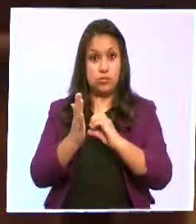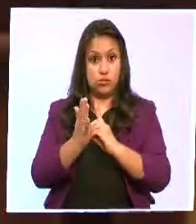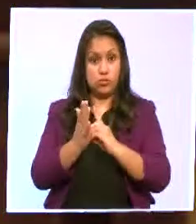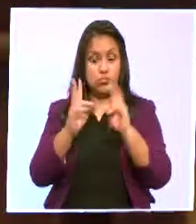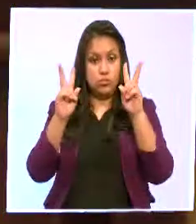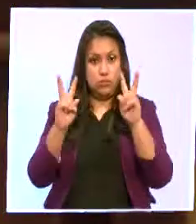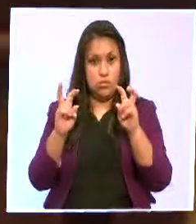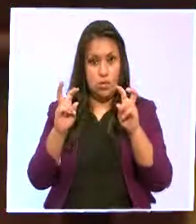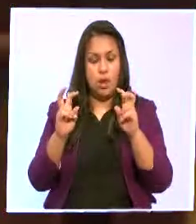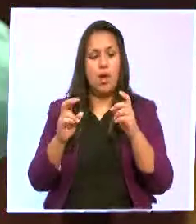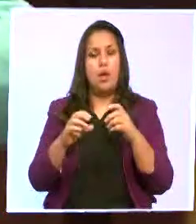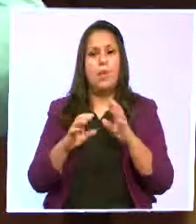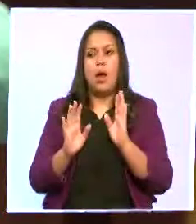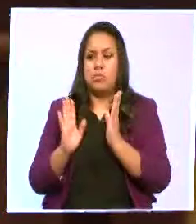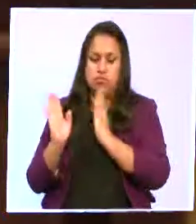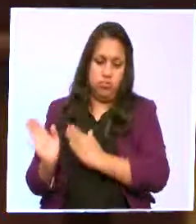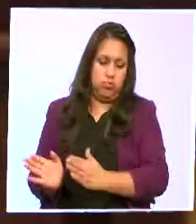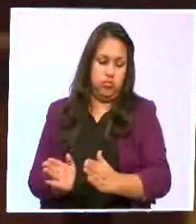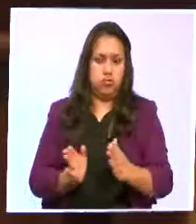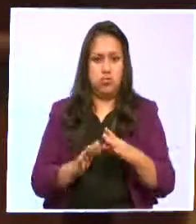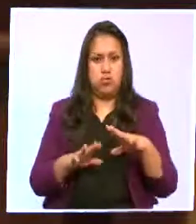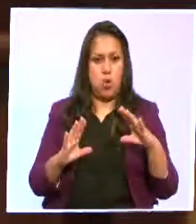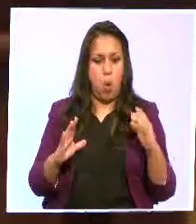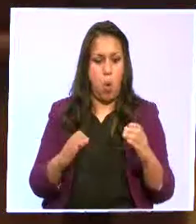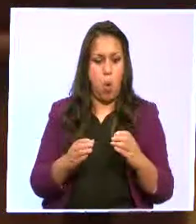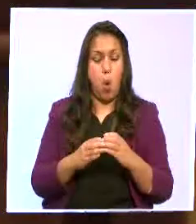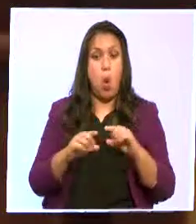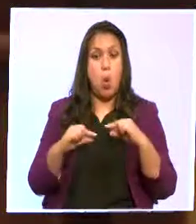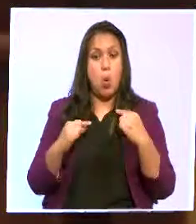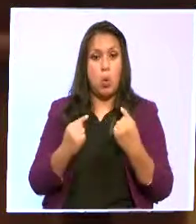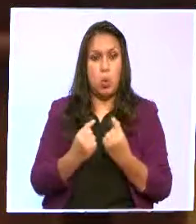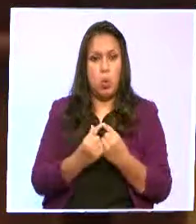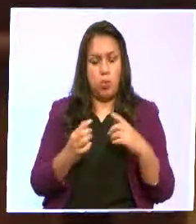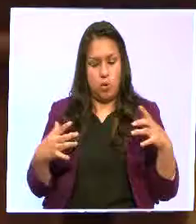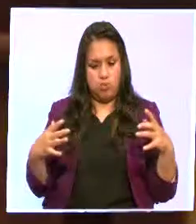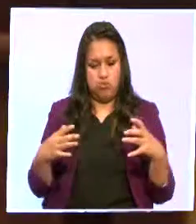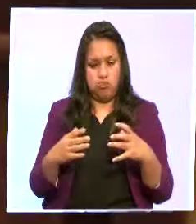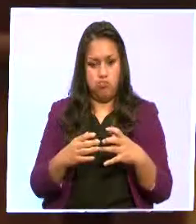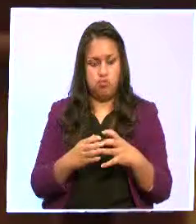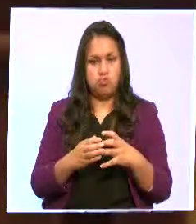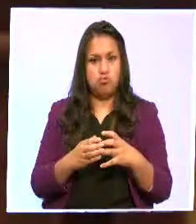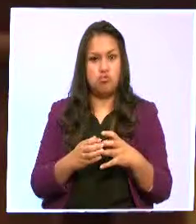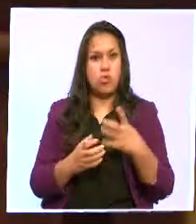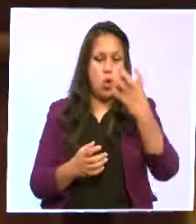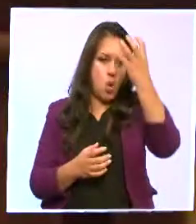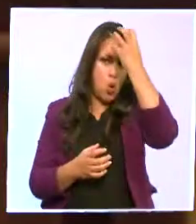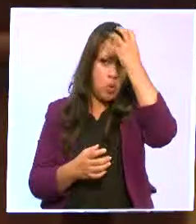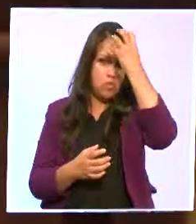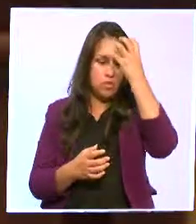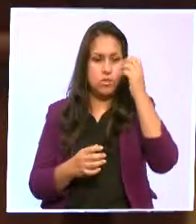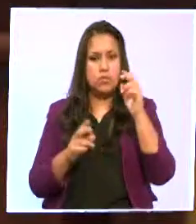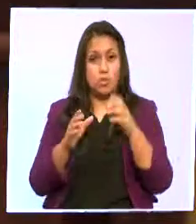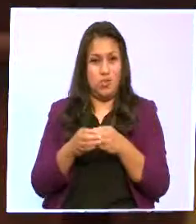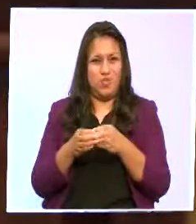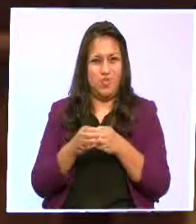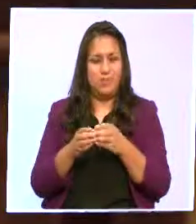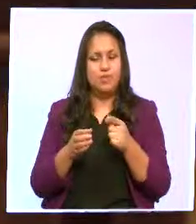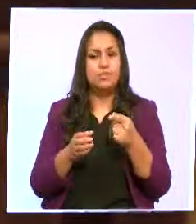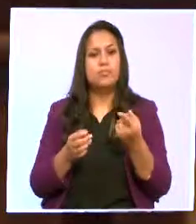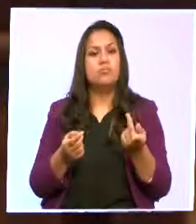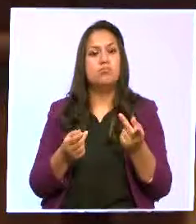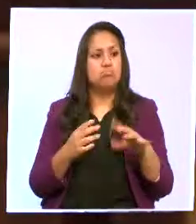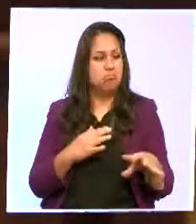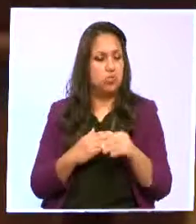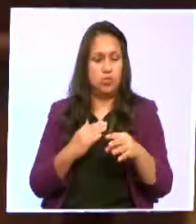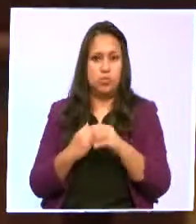de cultura es decir un código que agrupa lo que ya hicimos en la comisión de educación es recoger como